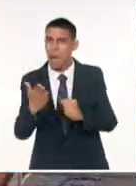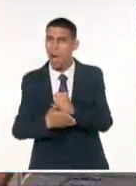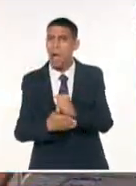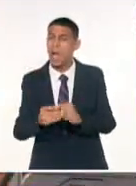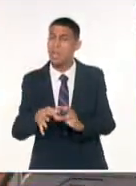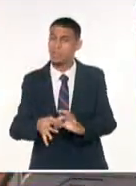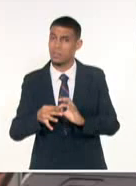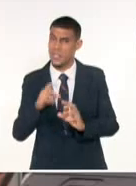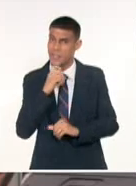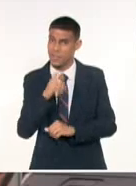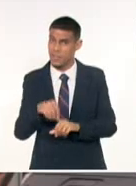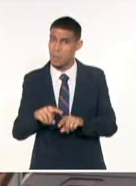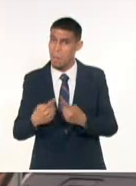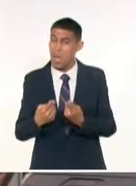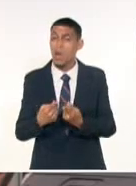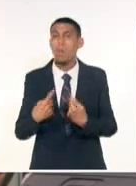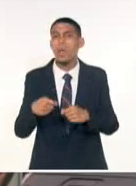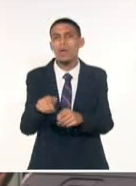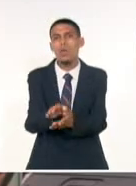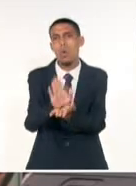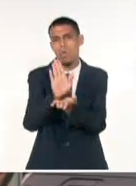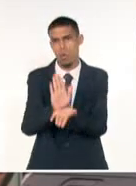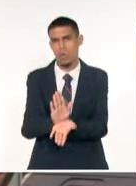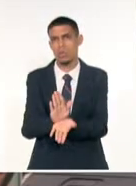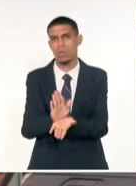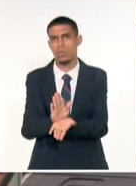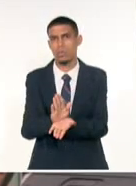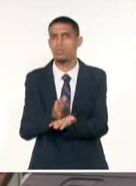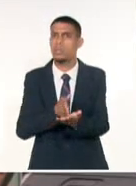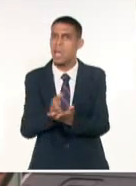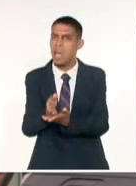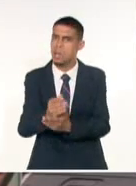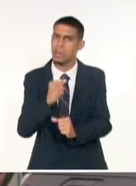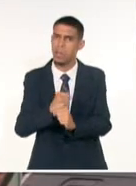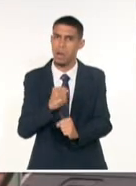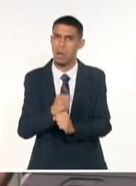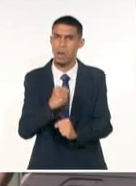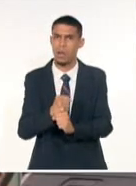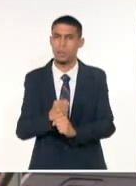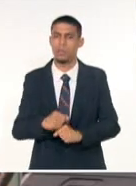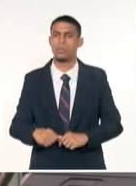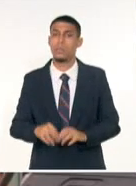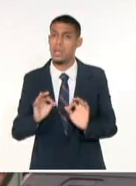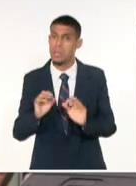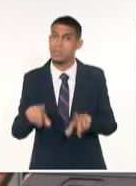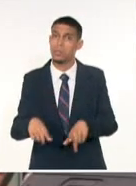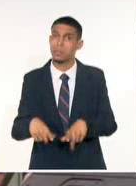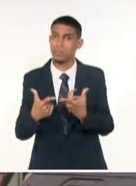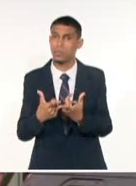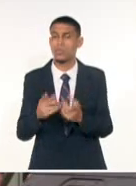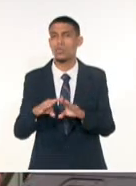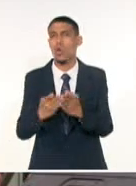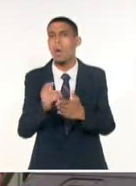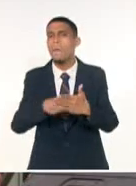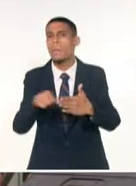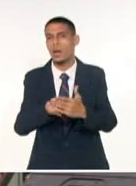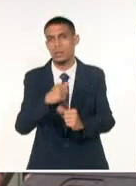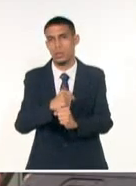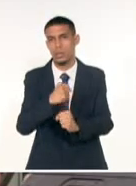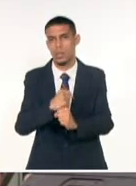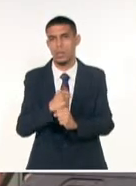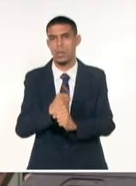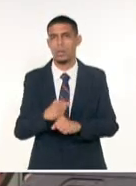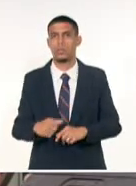el compromiso y multiplicar el espíritu de combate para impulsar el cumplimiento de los planes productivos y económicos.